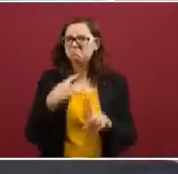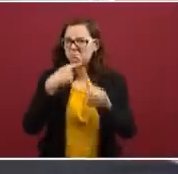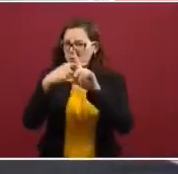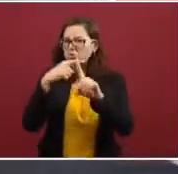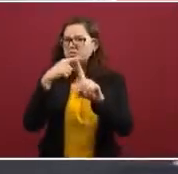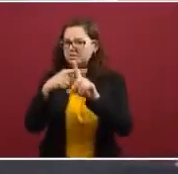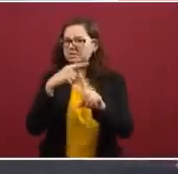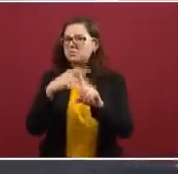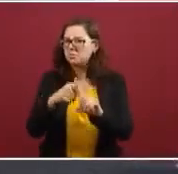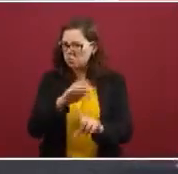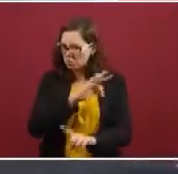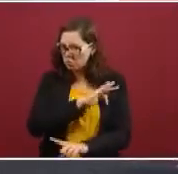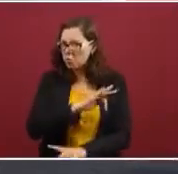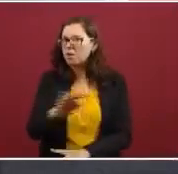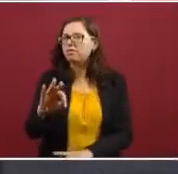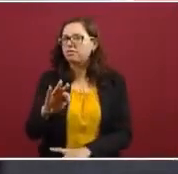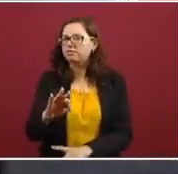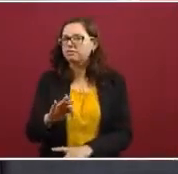optimistas